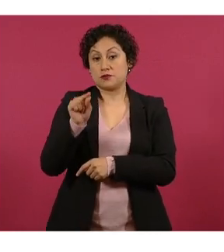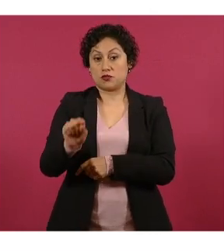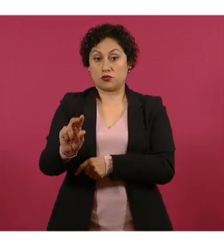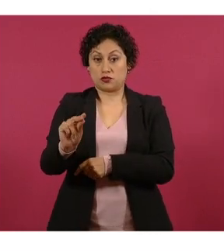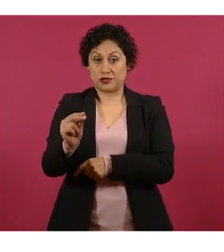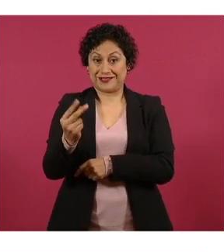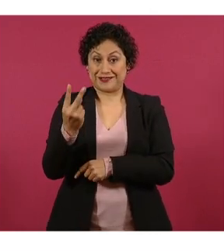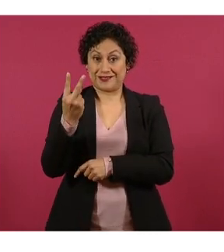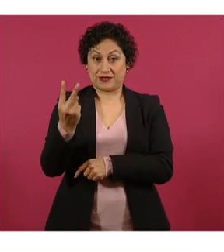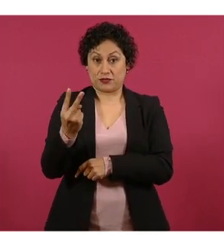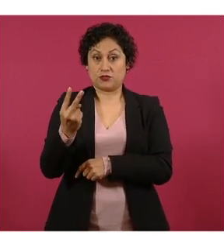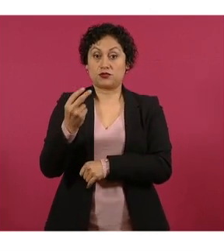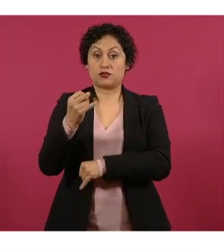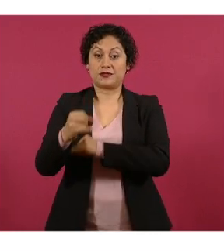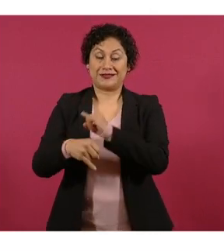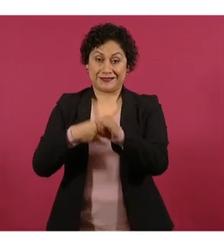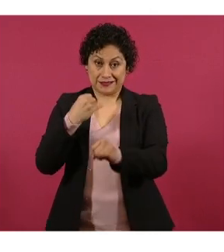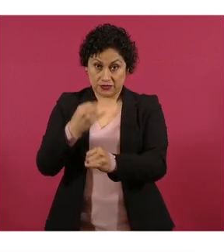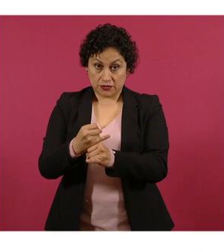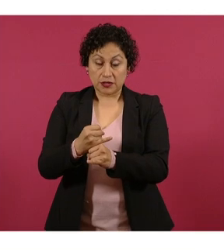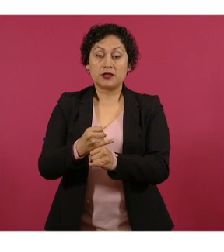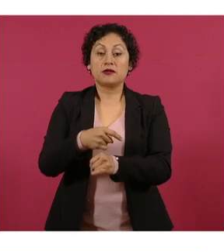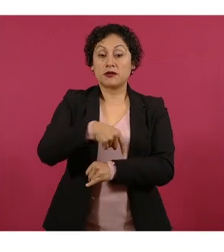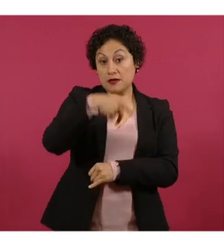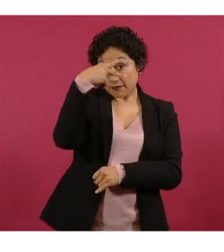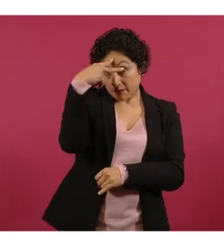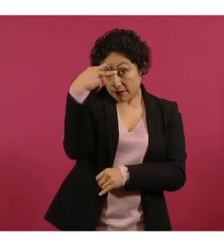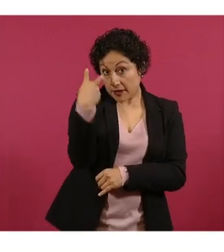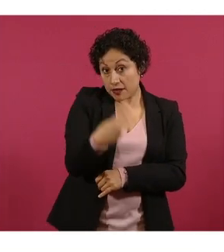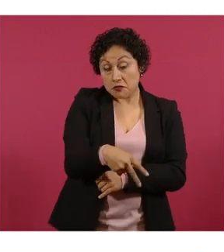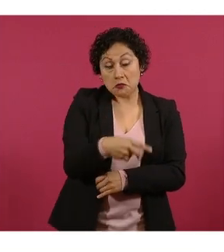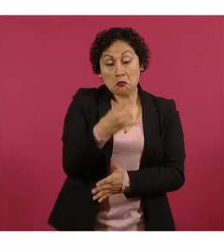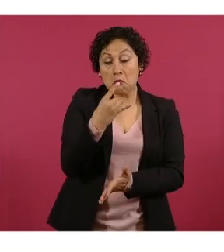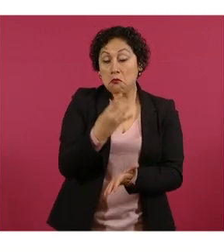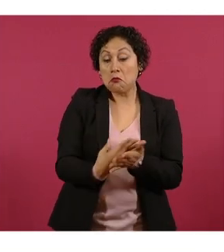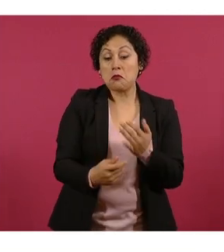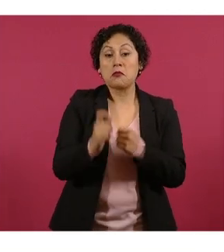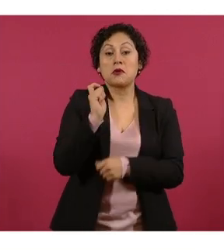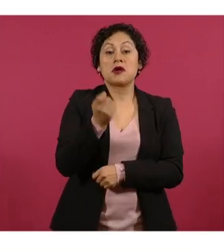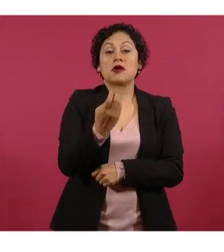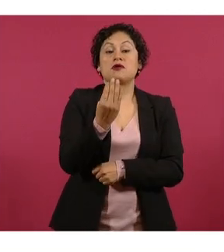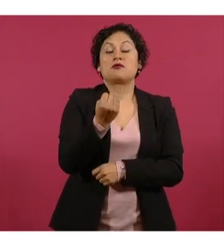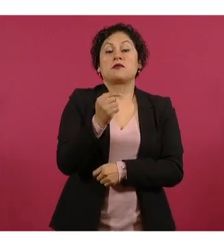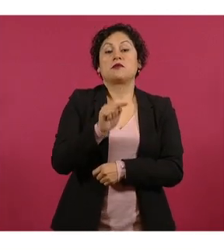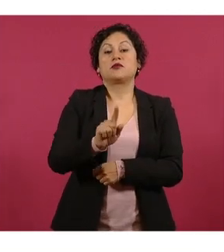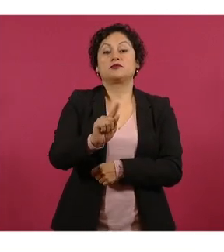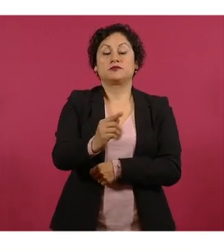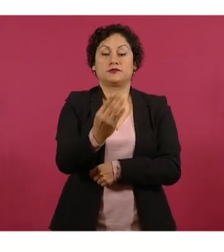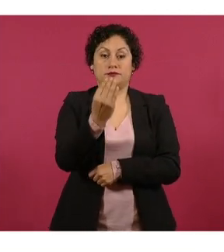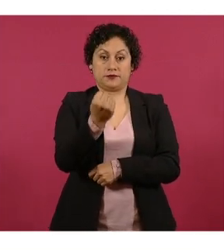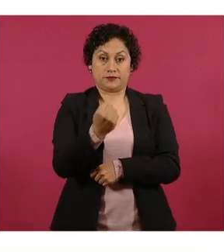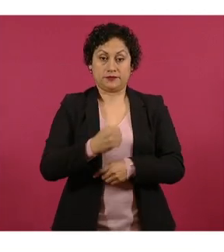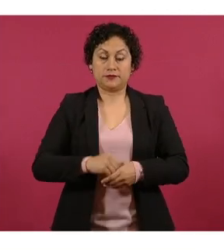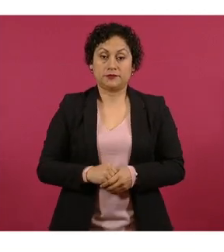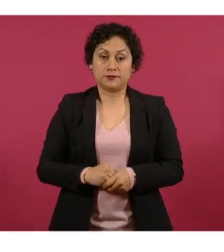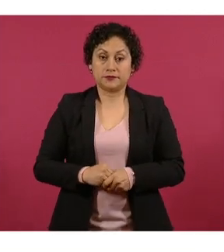11 pesos con 82 centavos en el mercado externo y en el caso de México solamente 9 pesos con 79